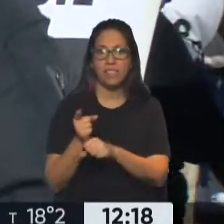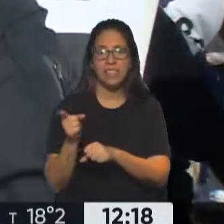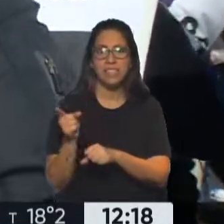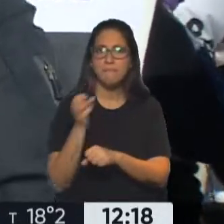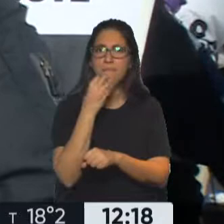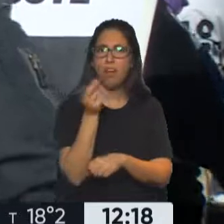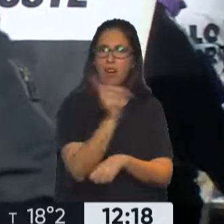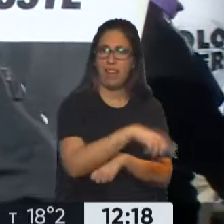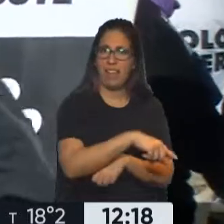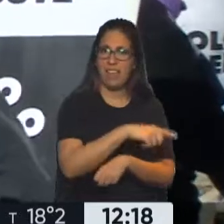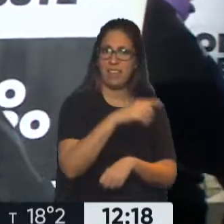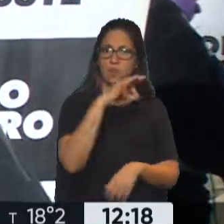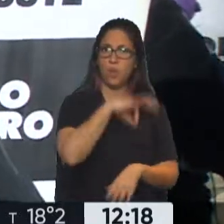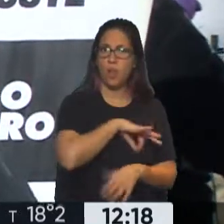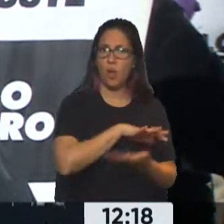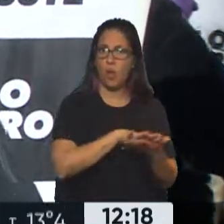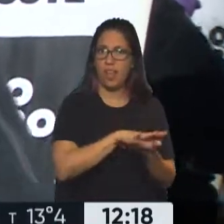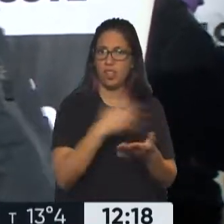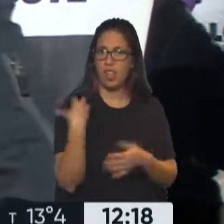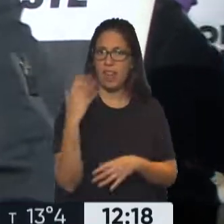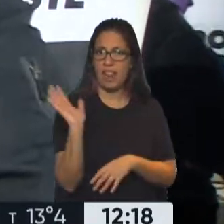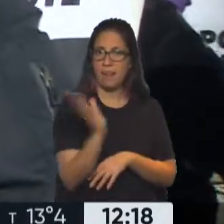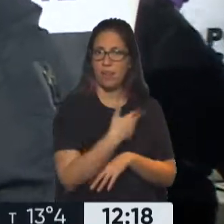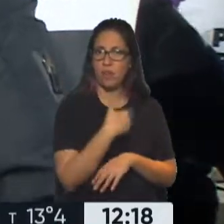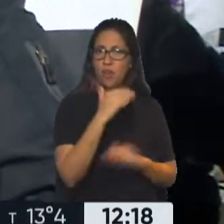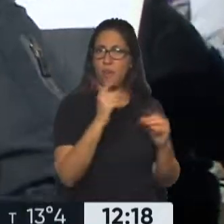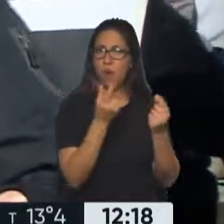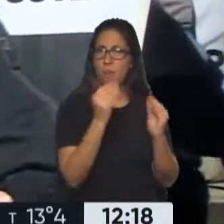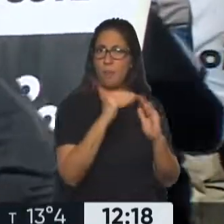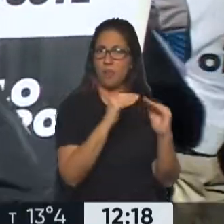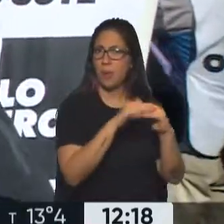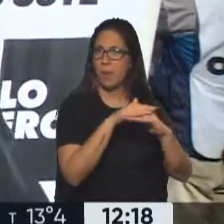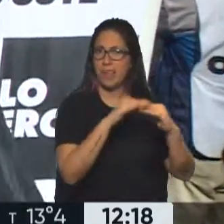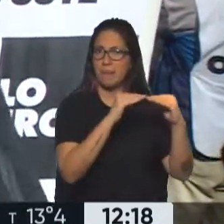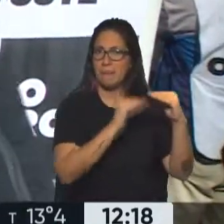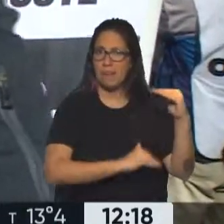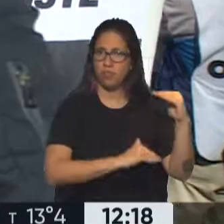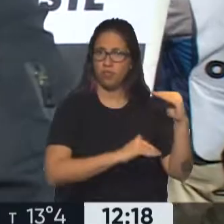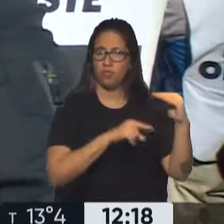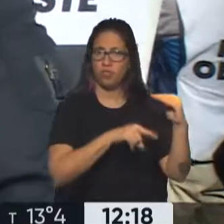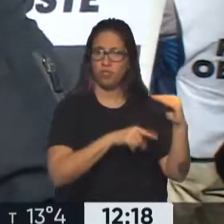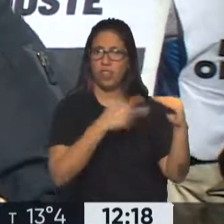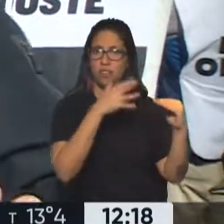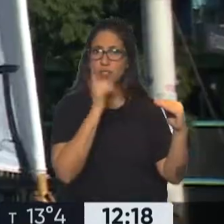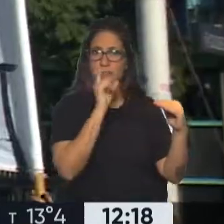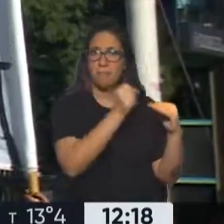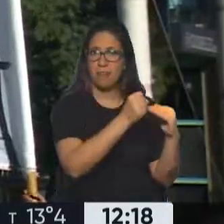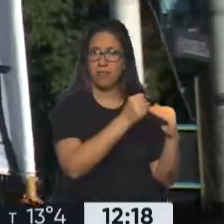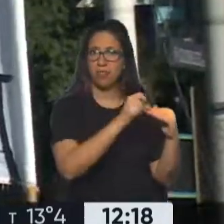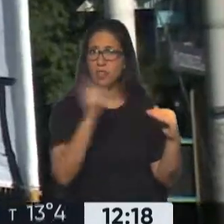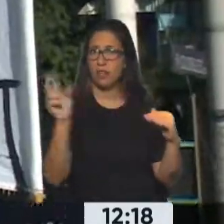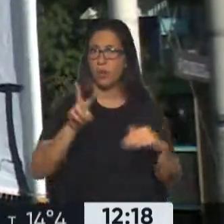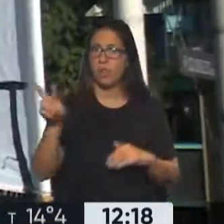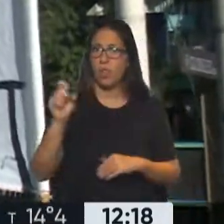que el salario universal porque el salario universal está es más bajo en su monto de inicio así lo planteo grabois de 14 mil pesos contra